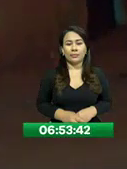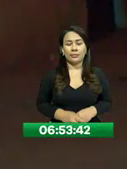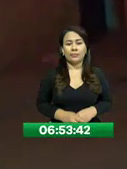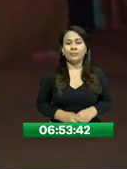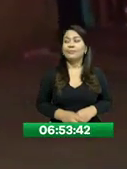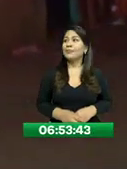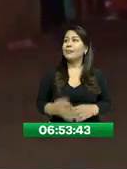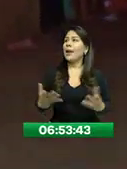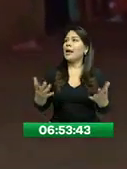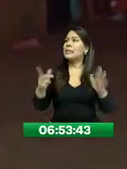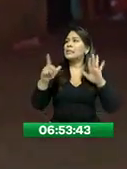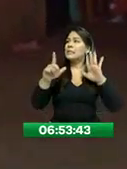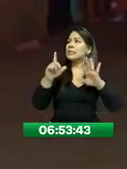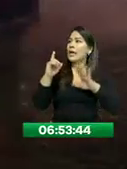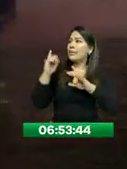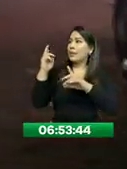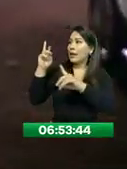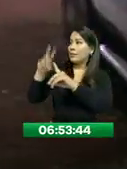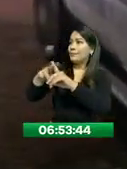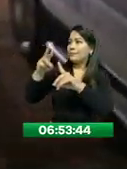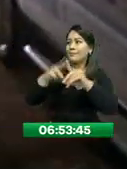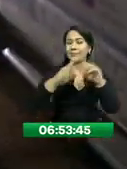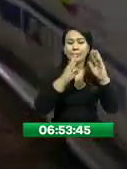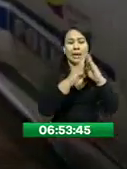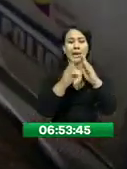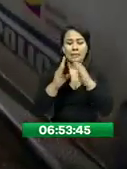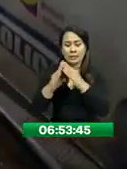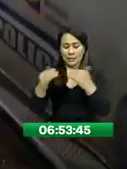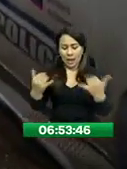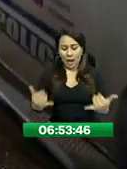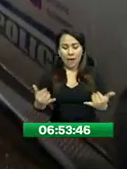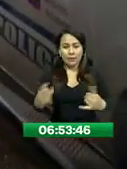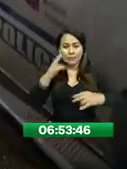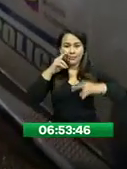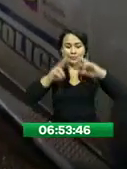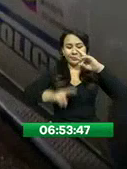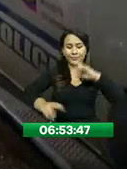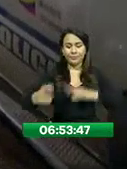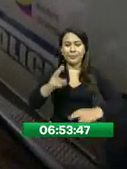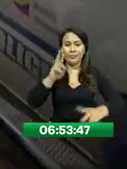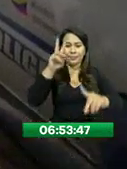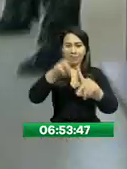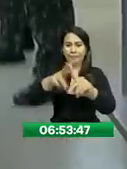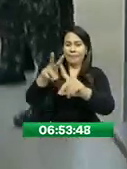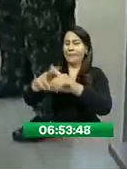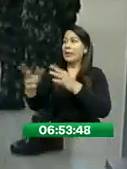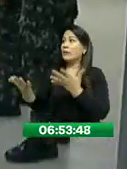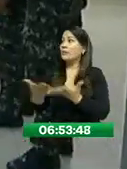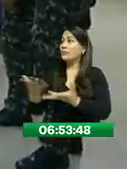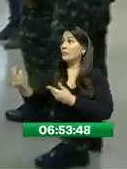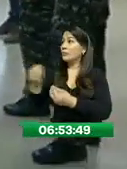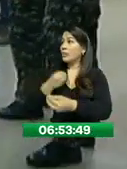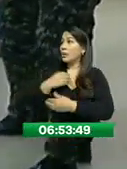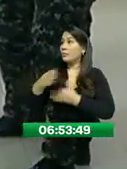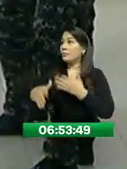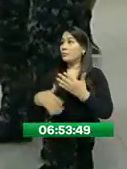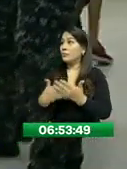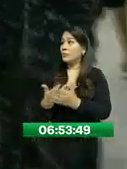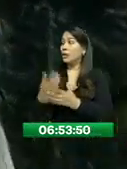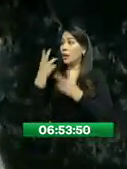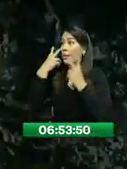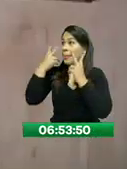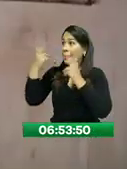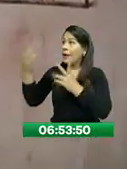Al menos 7 allanamientos fueron realizados por agentes de la Unidad de Investigación contra el